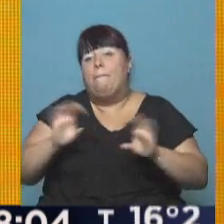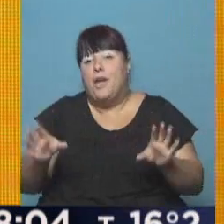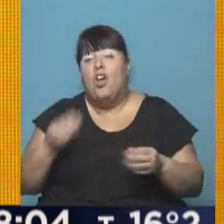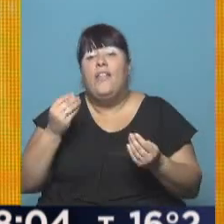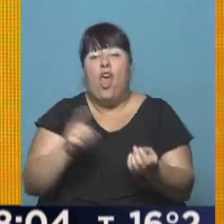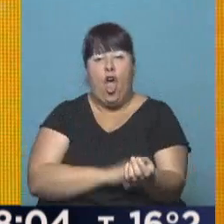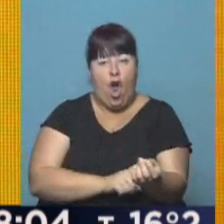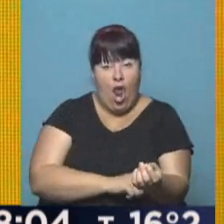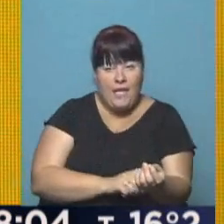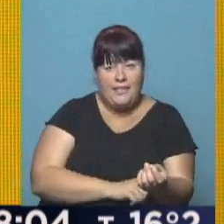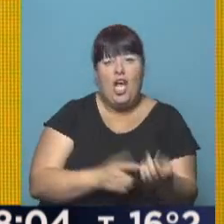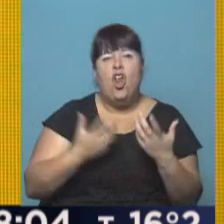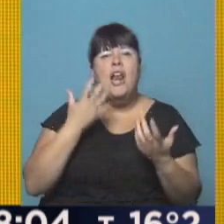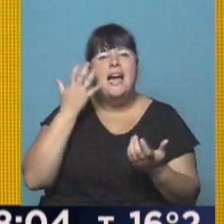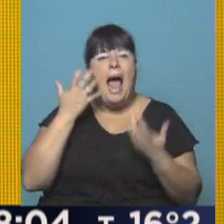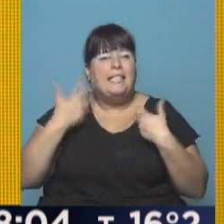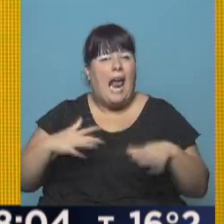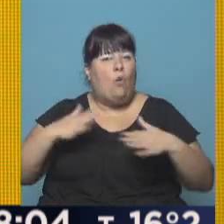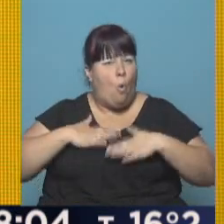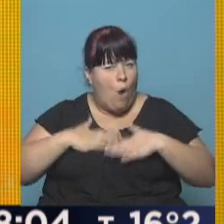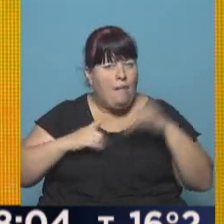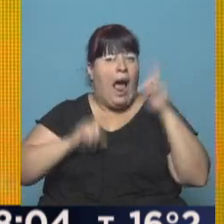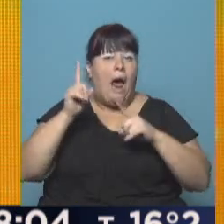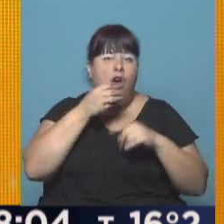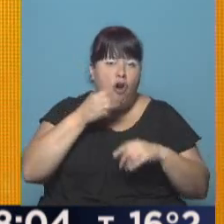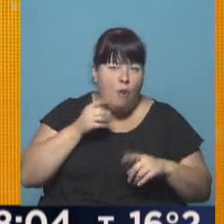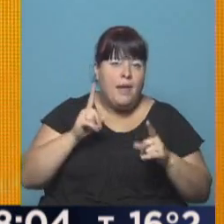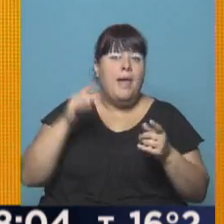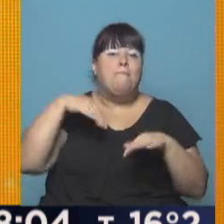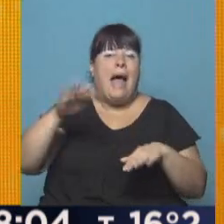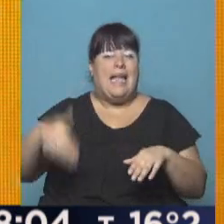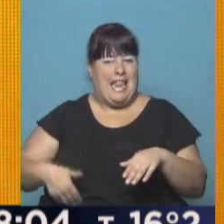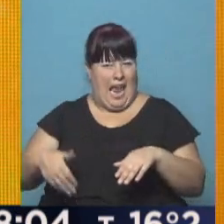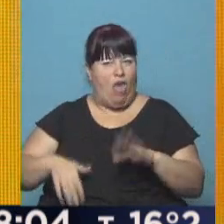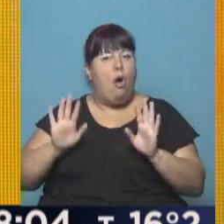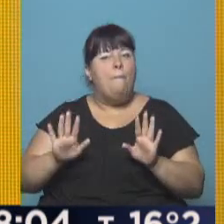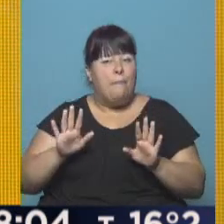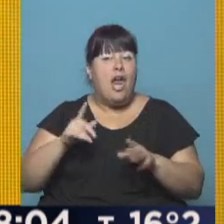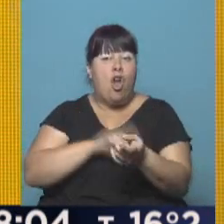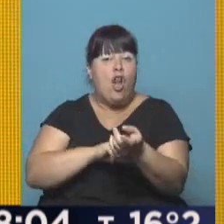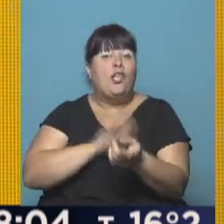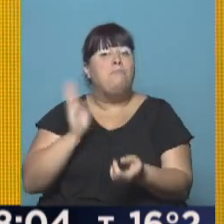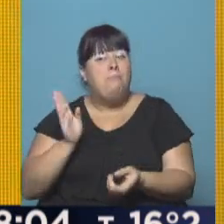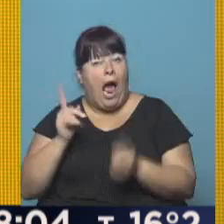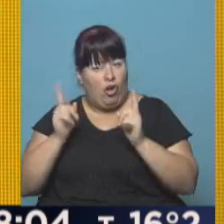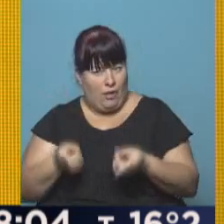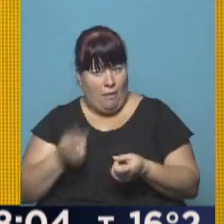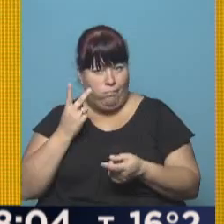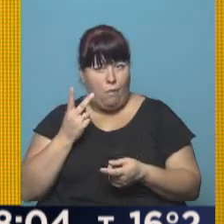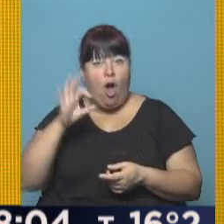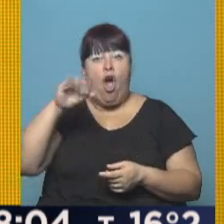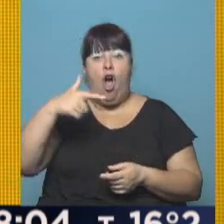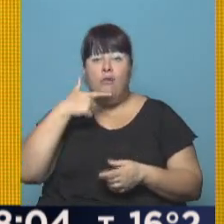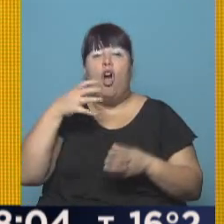Hablamos de colesterol, es una sustancia grasa natural que está en el cuerpo, en algunos alimentos se aloja más bien en el hígado, pero está el colesterol malo también. La OMS,